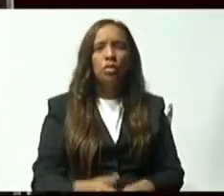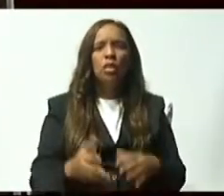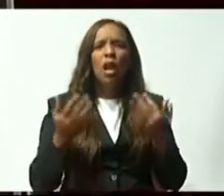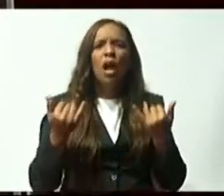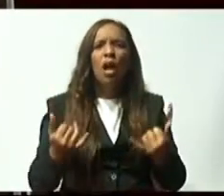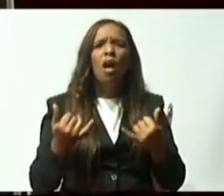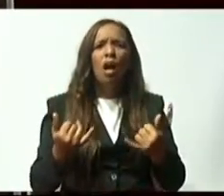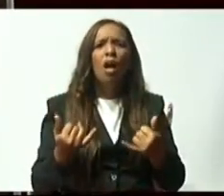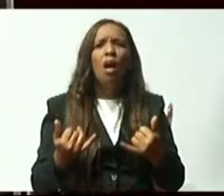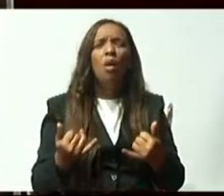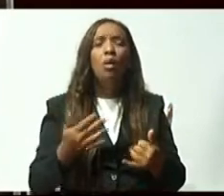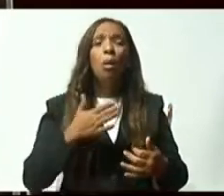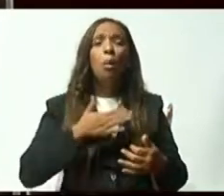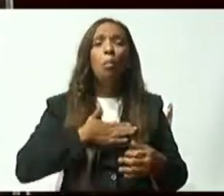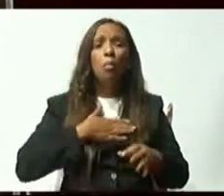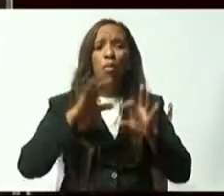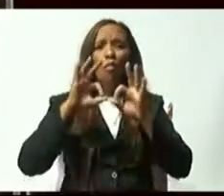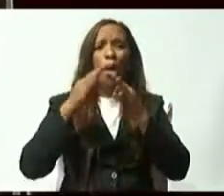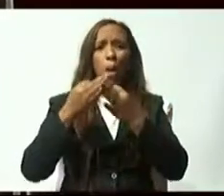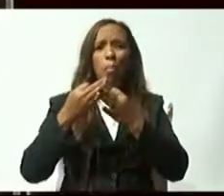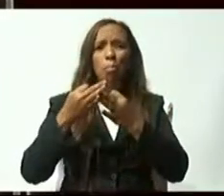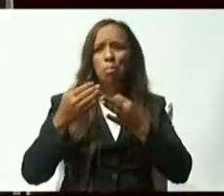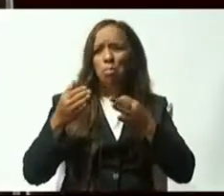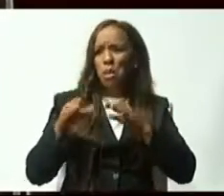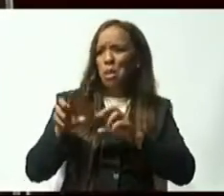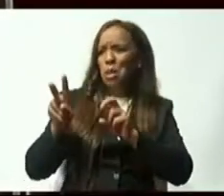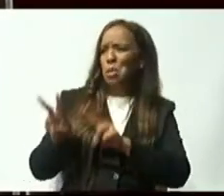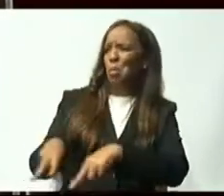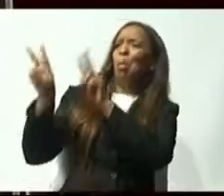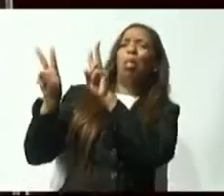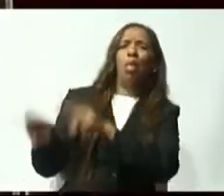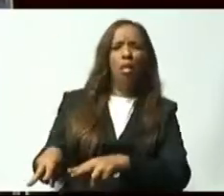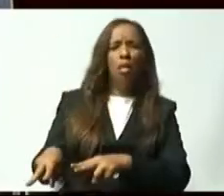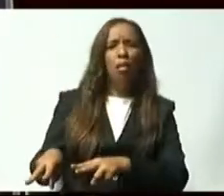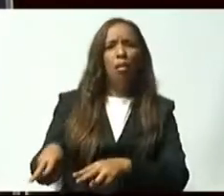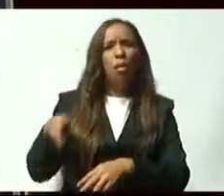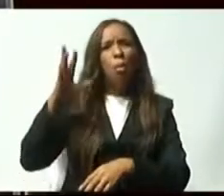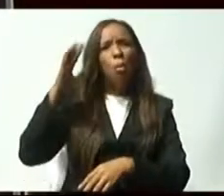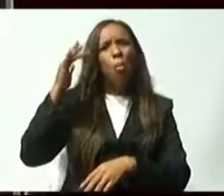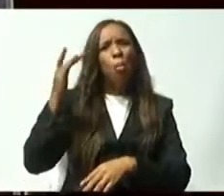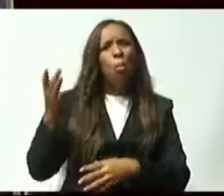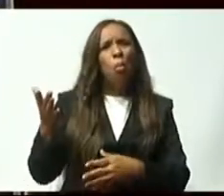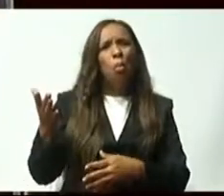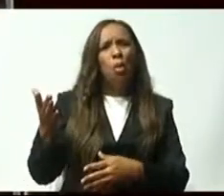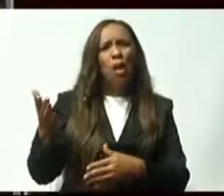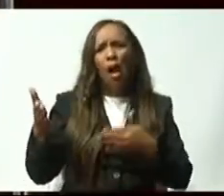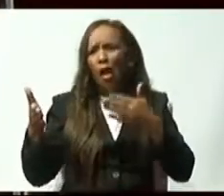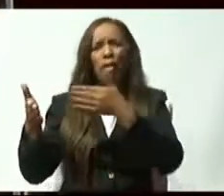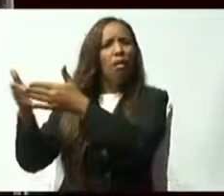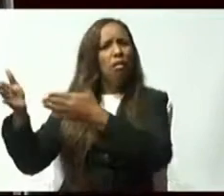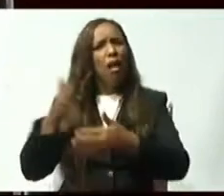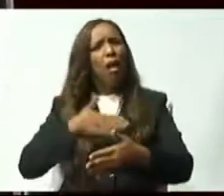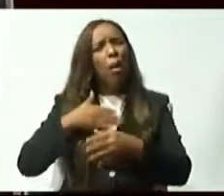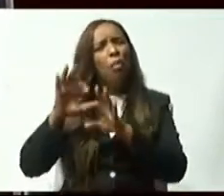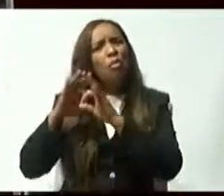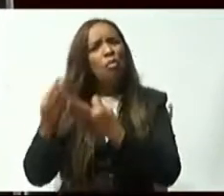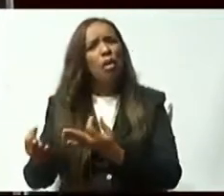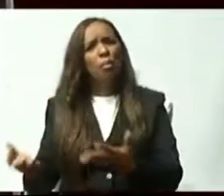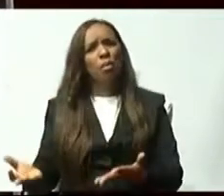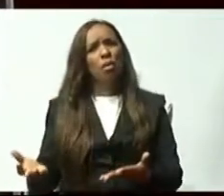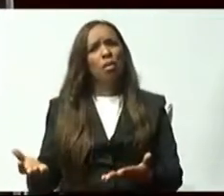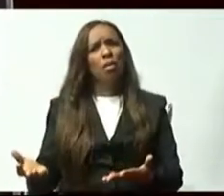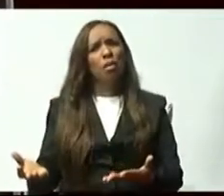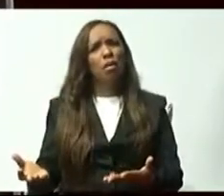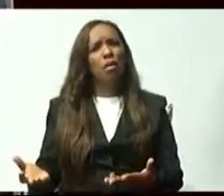el honor a mi familia, que investiguen, que busquen si realmente existe alguna